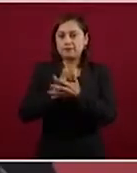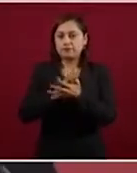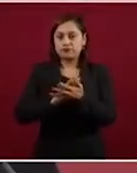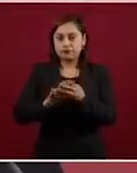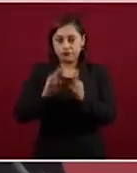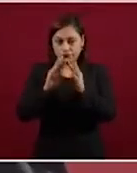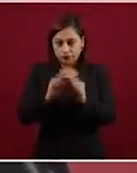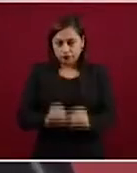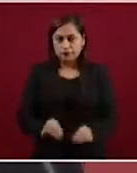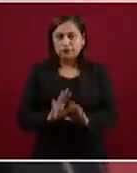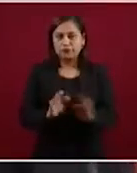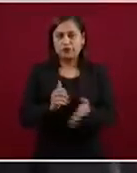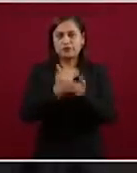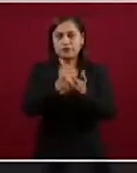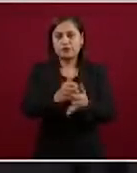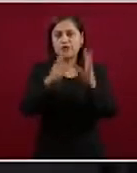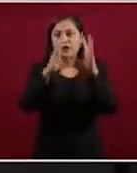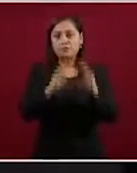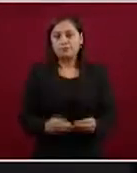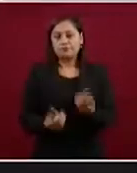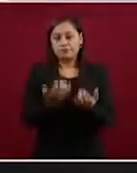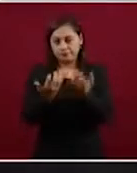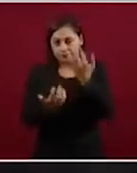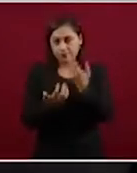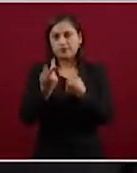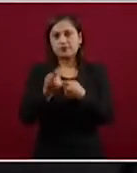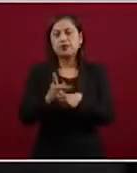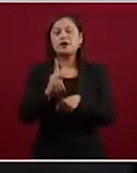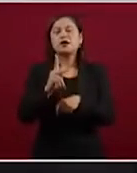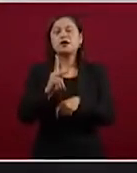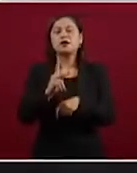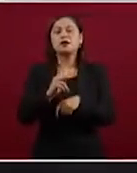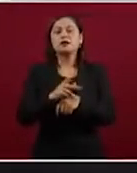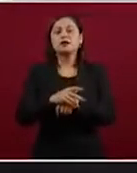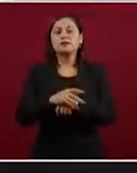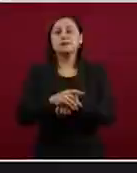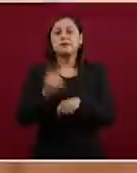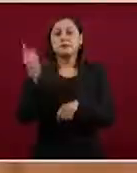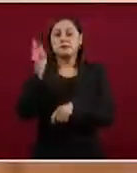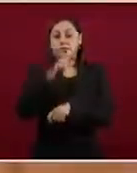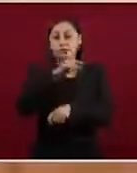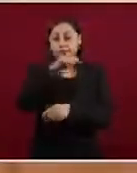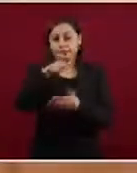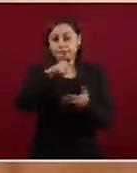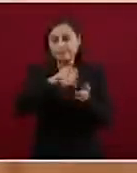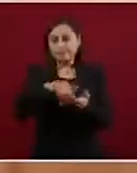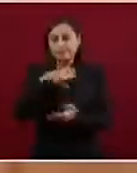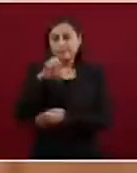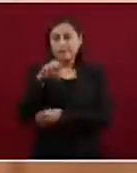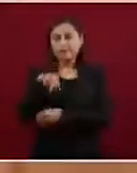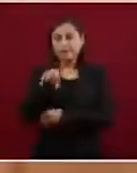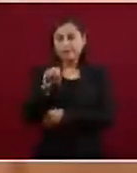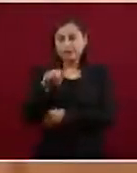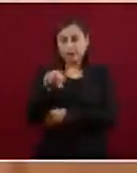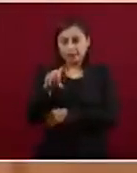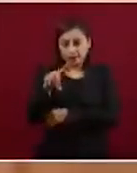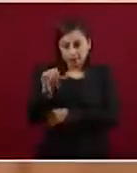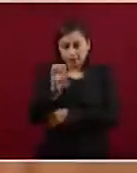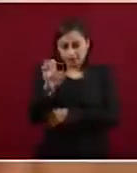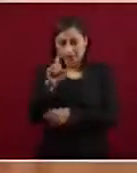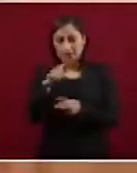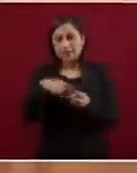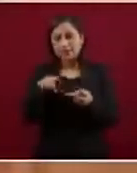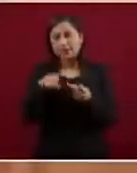90% en Ensenada y en Tecate, que fue donde afectaron